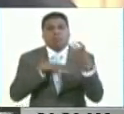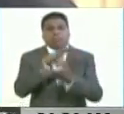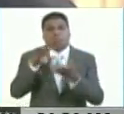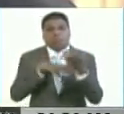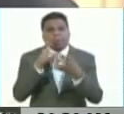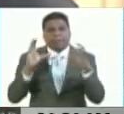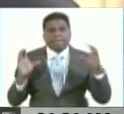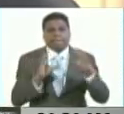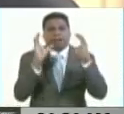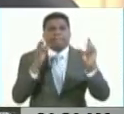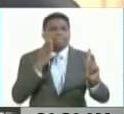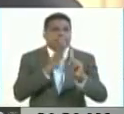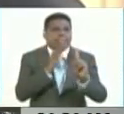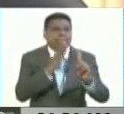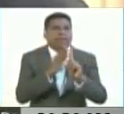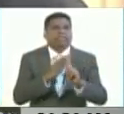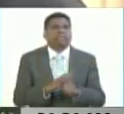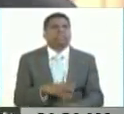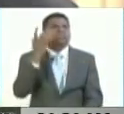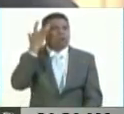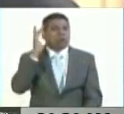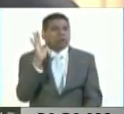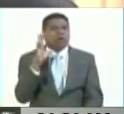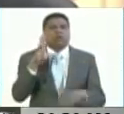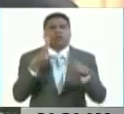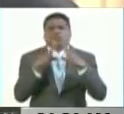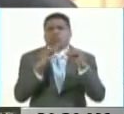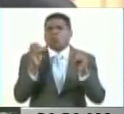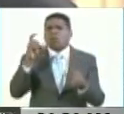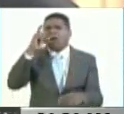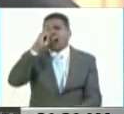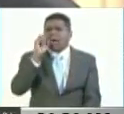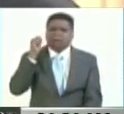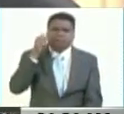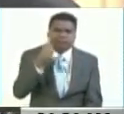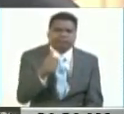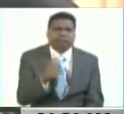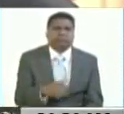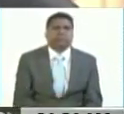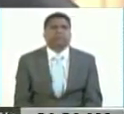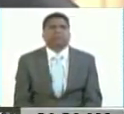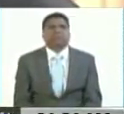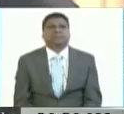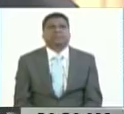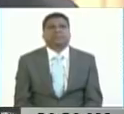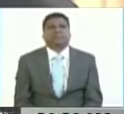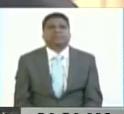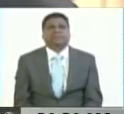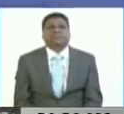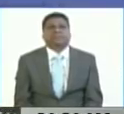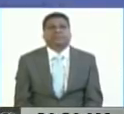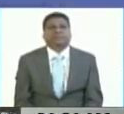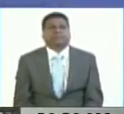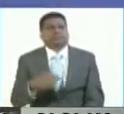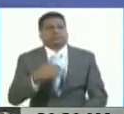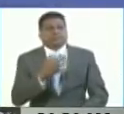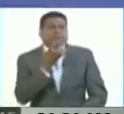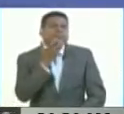de que durante todo el año han ocurrido cantidades inmensas de ataques informáticos a nuestras redes. Si yo quisiera hacer un